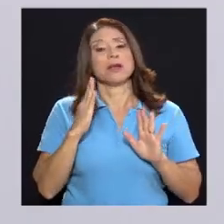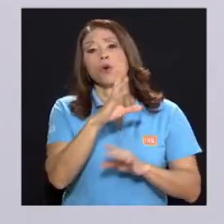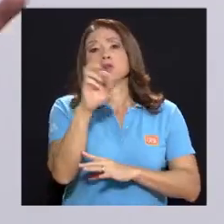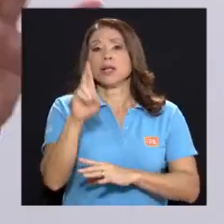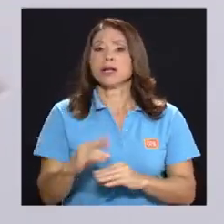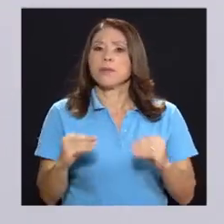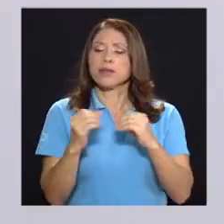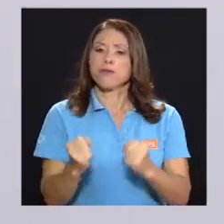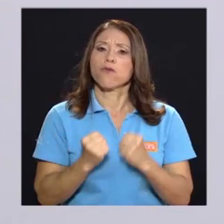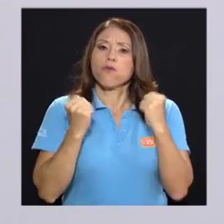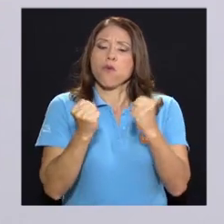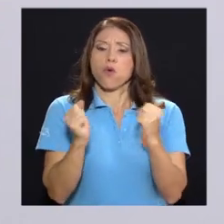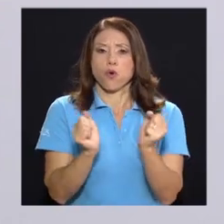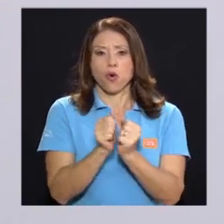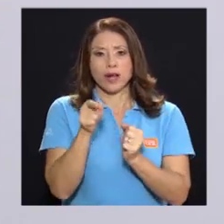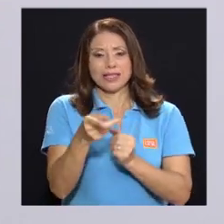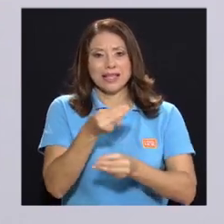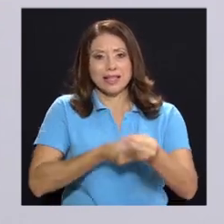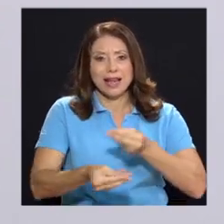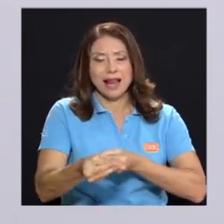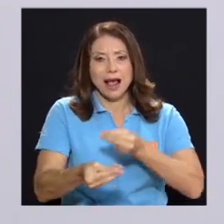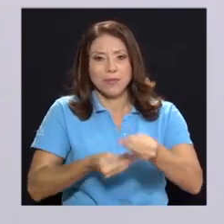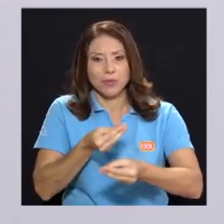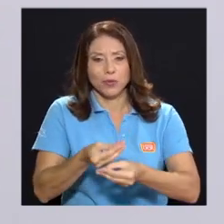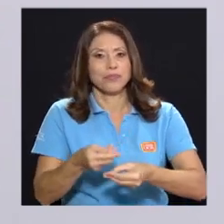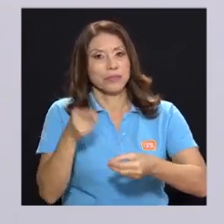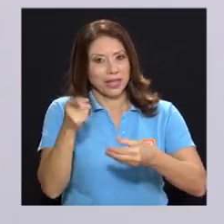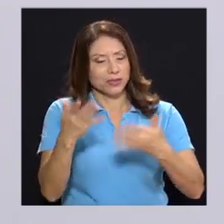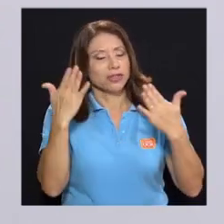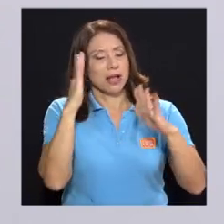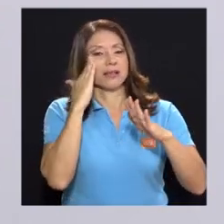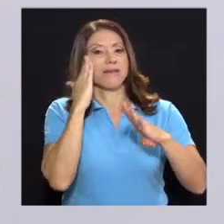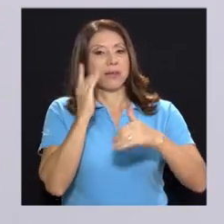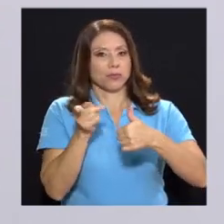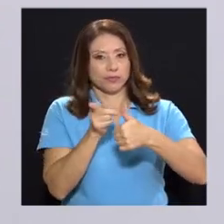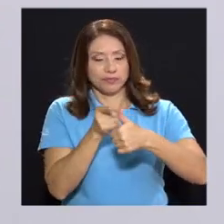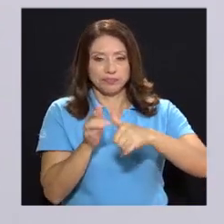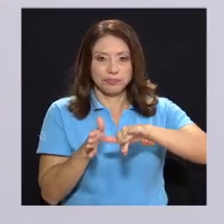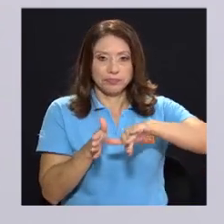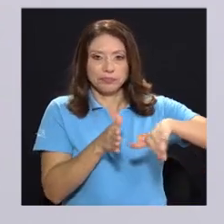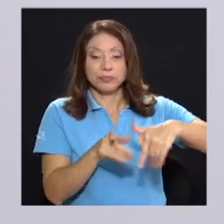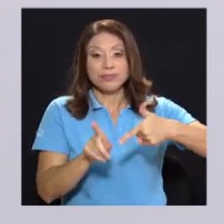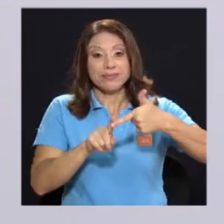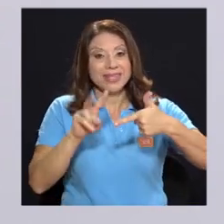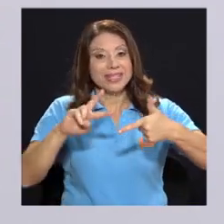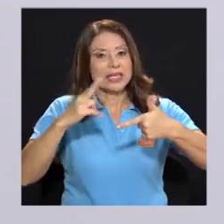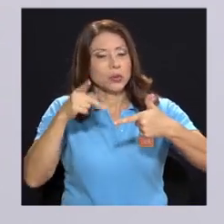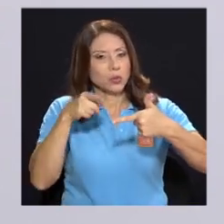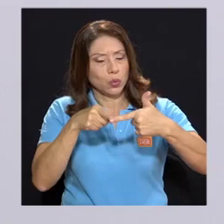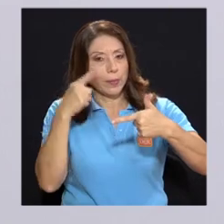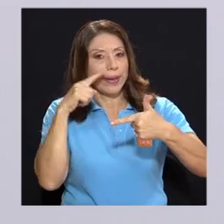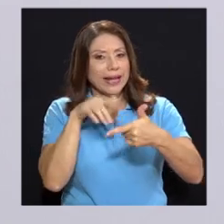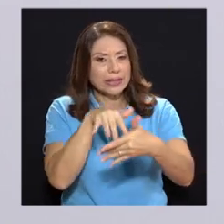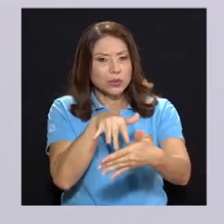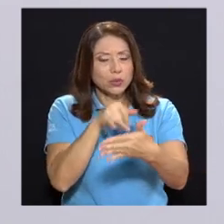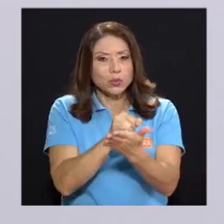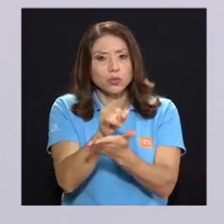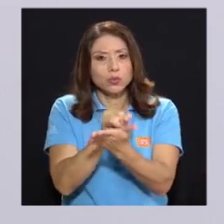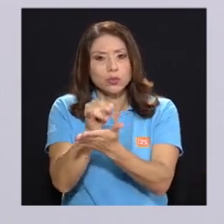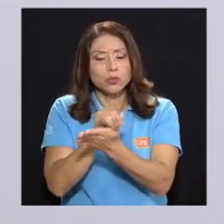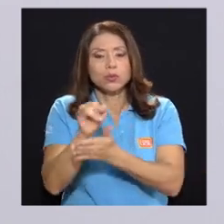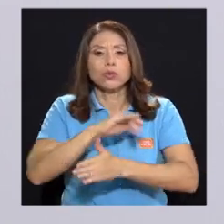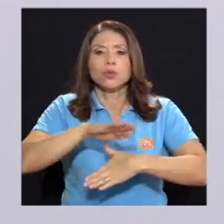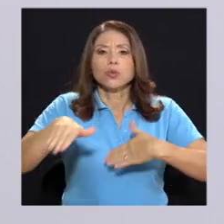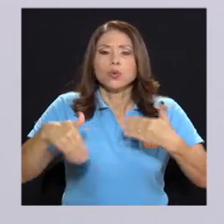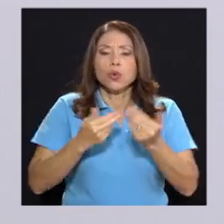era una avenida clara una segunda avenida clara estudio era este todo el tema de